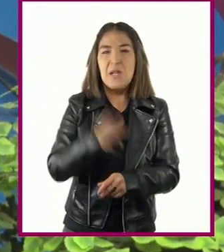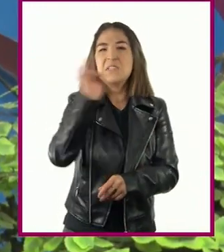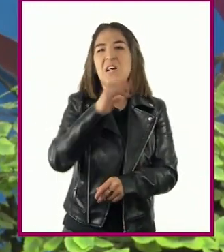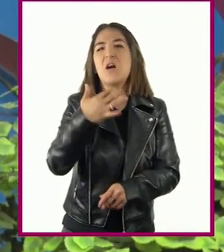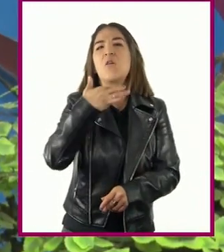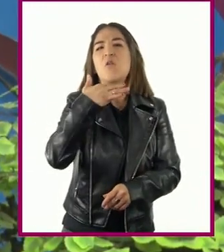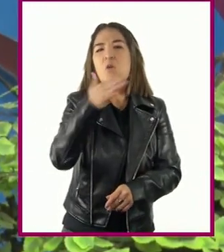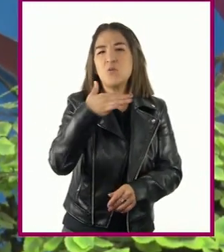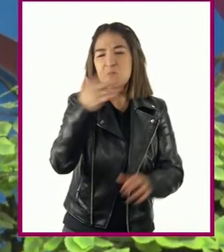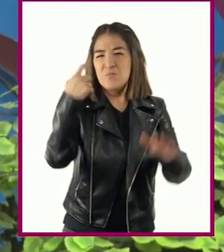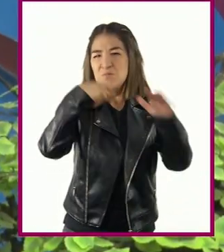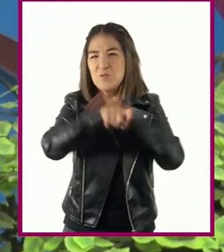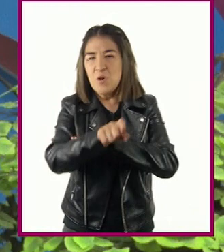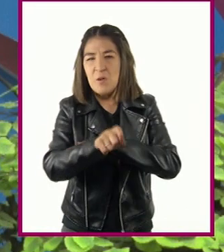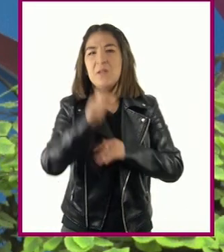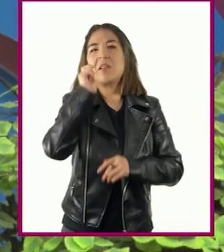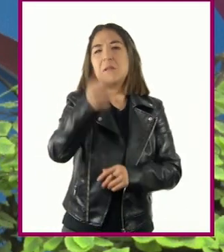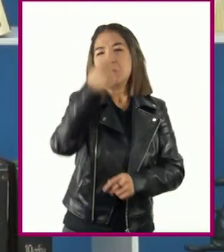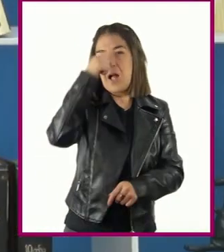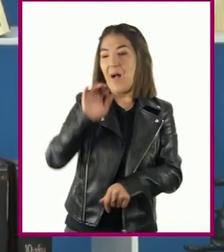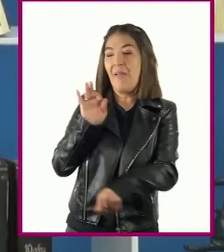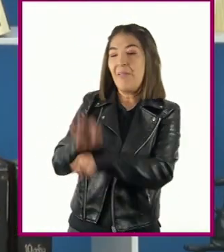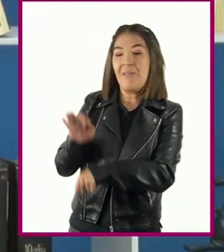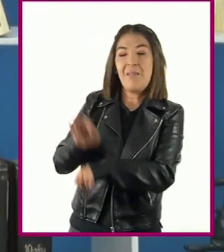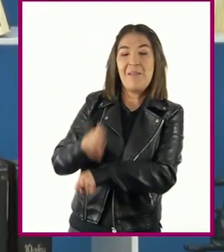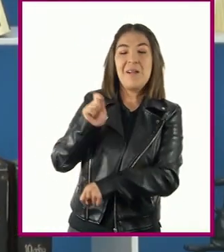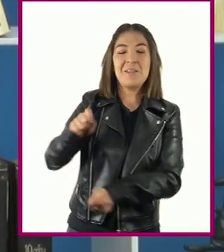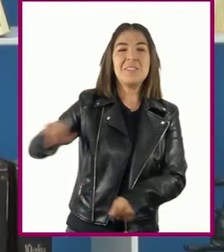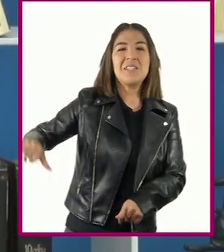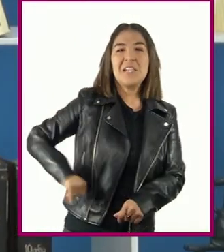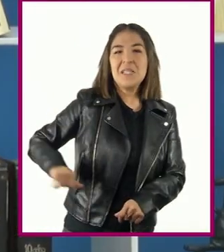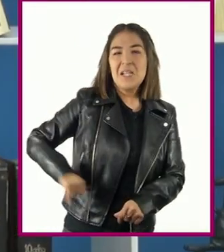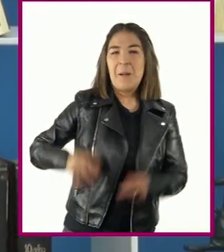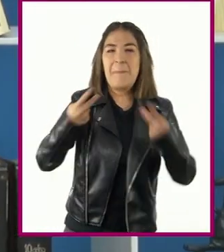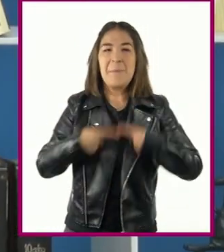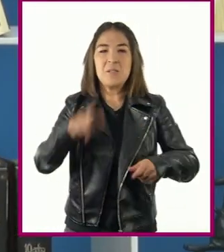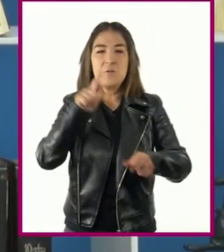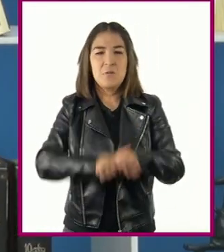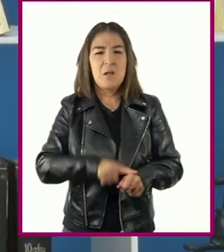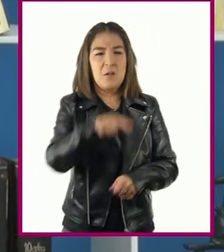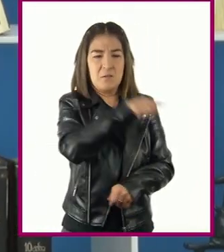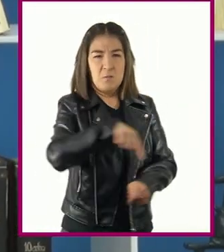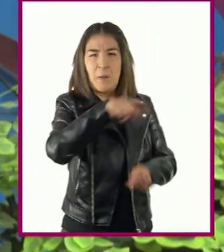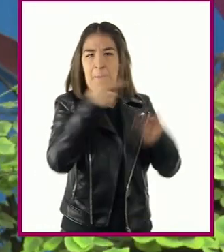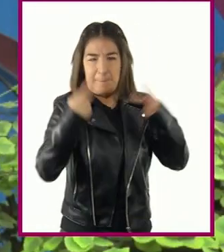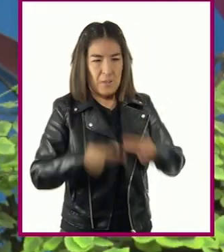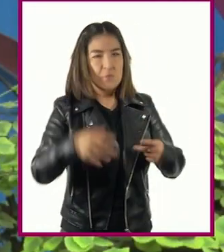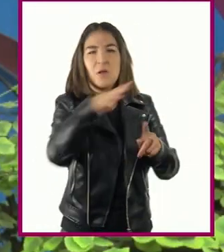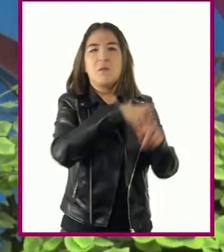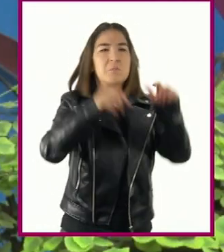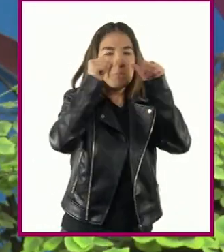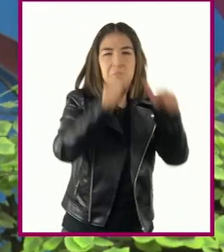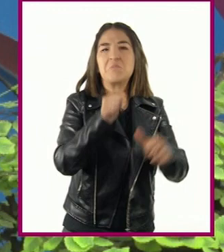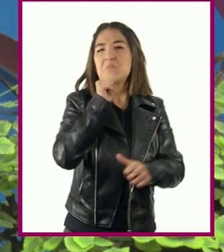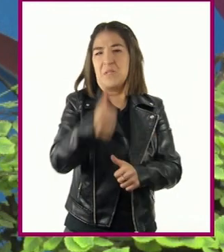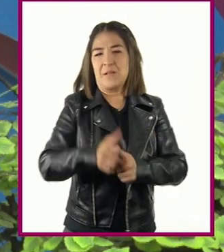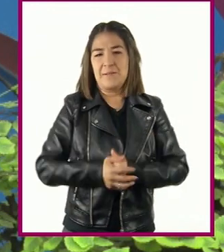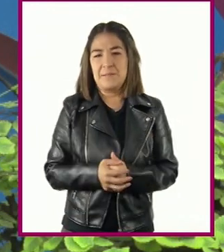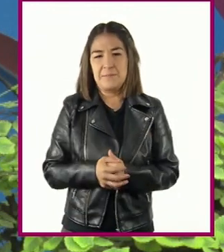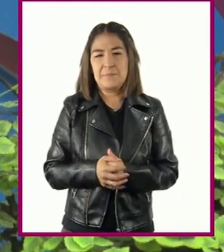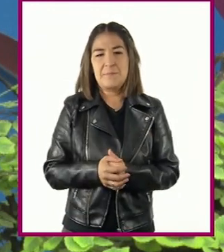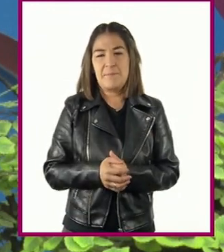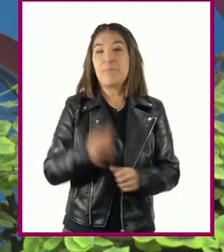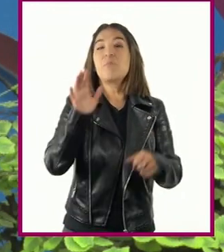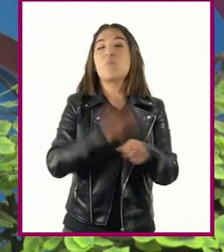corrupción para favorecer intereses personales y no públicos, como debe ser en una democracia?